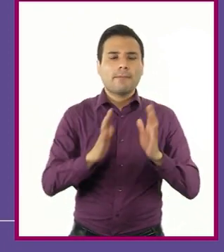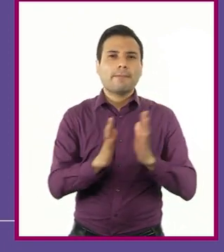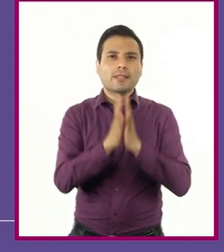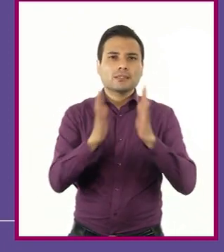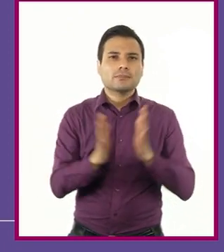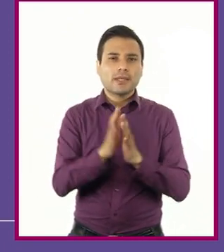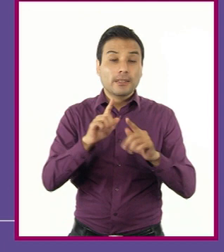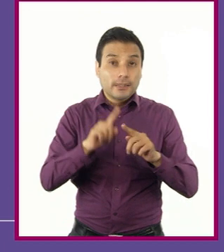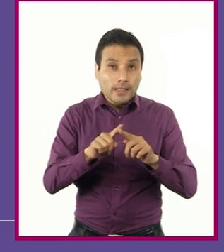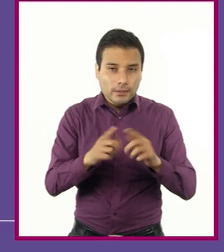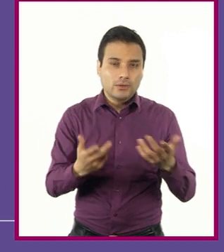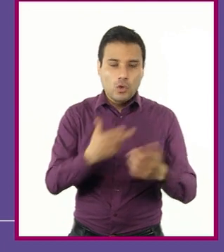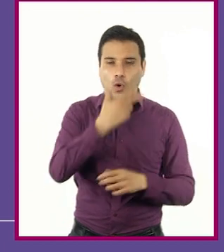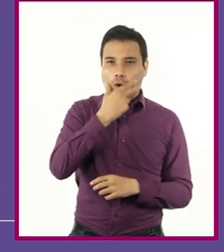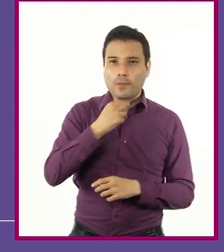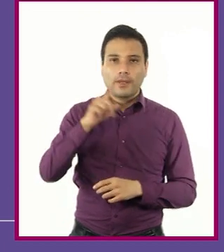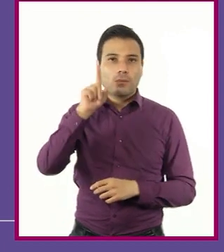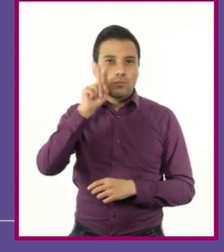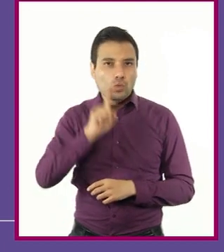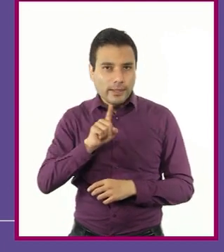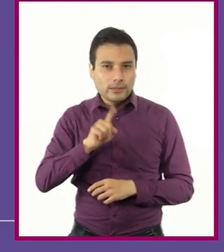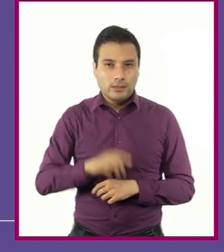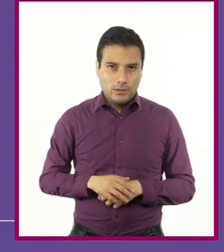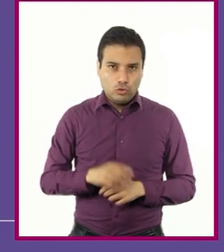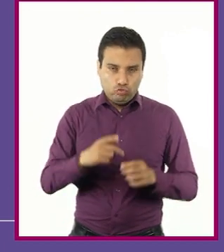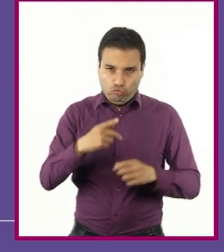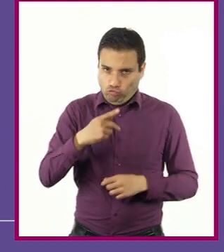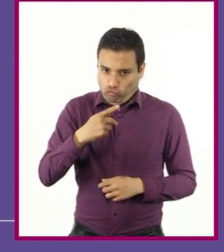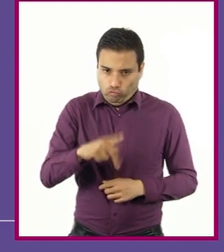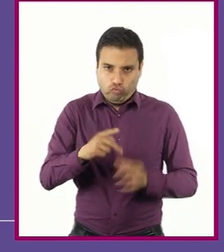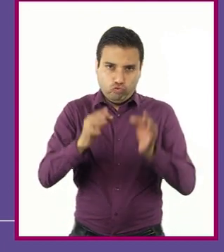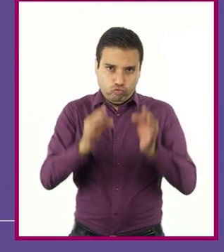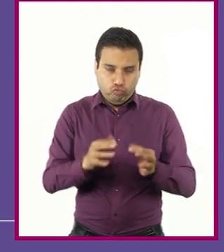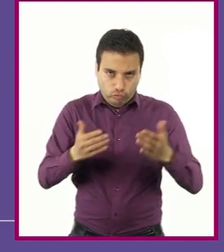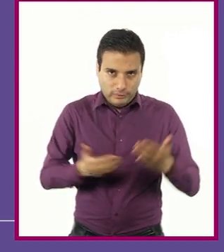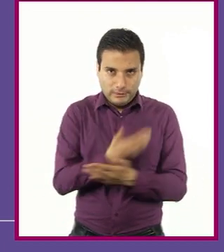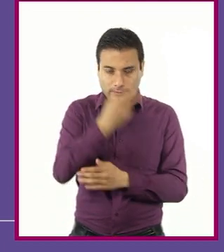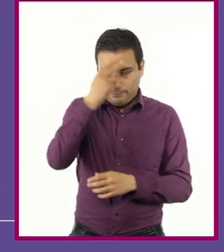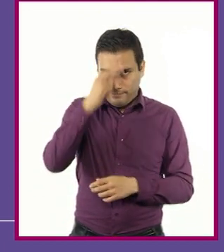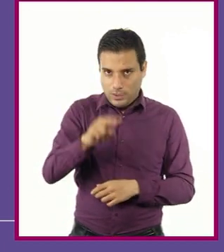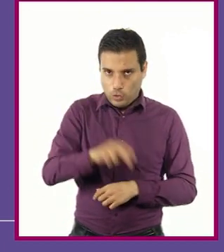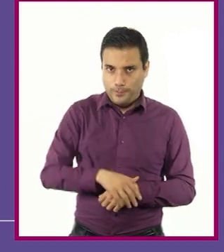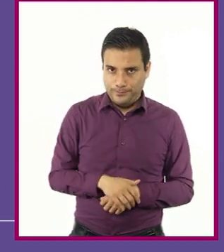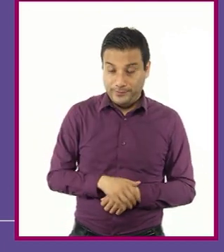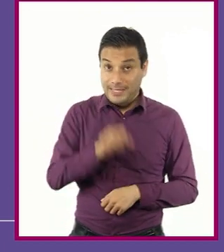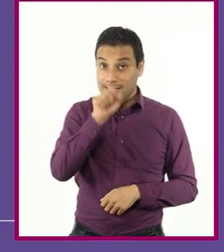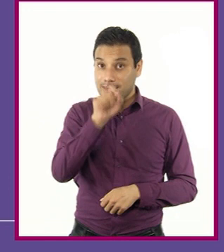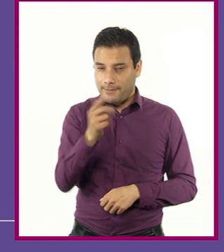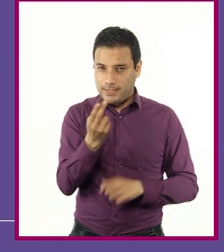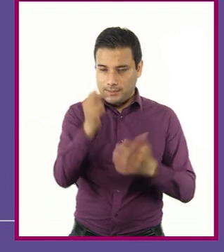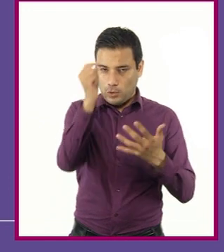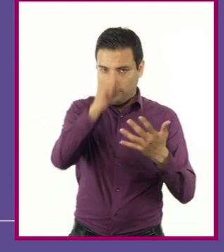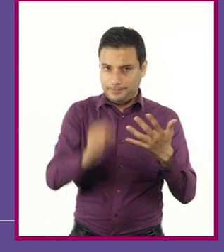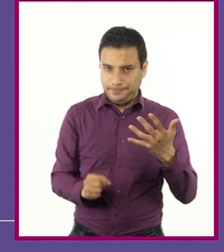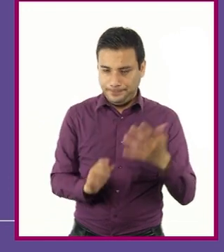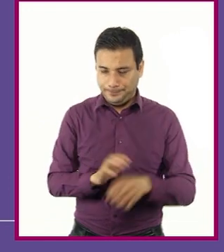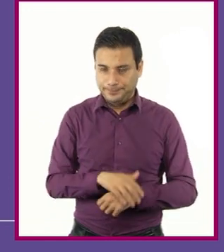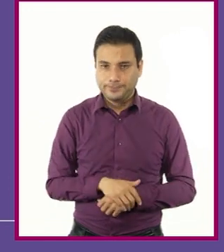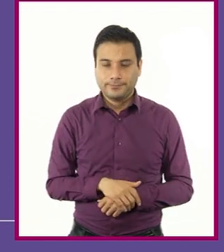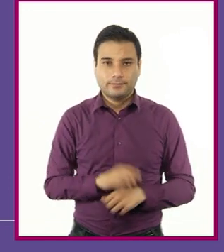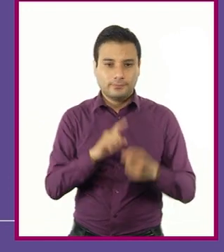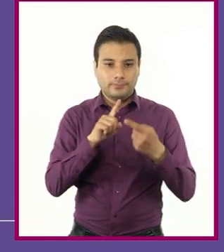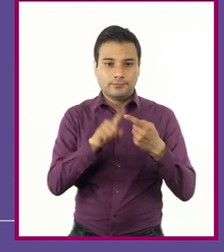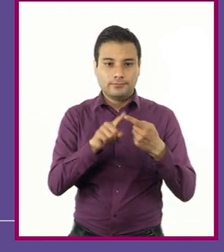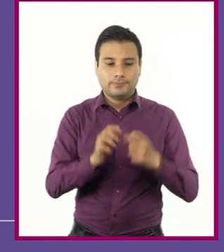que, teniendo la calidad de mexicanos, reúnan además los siguientes requisitos.